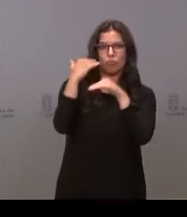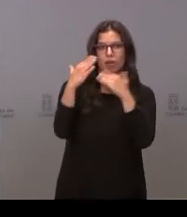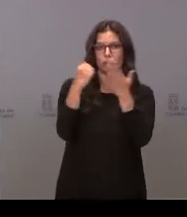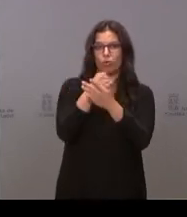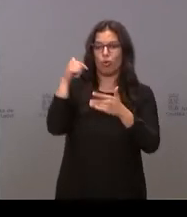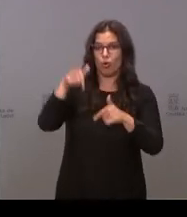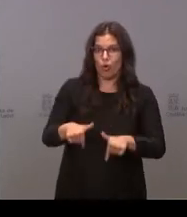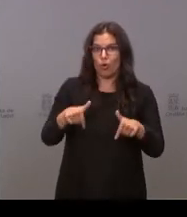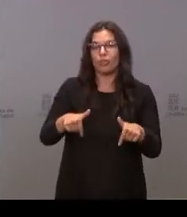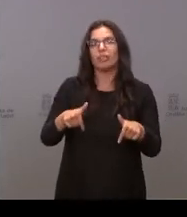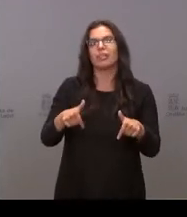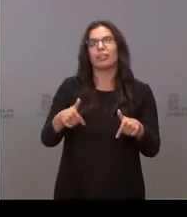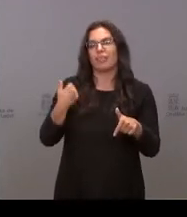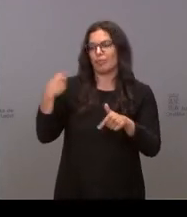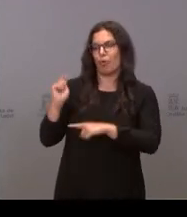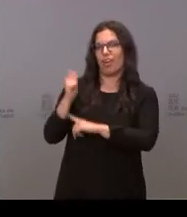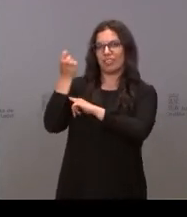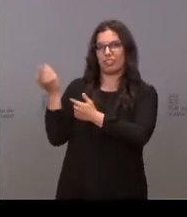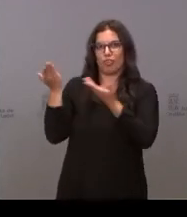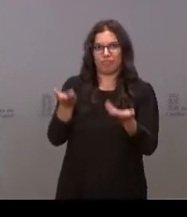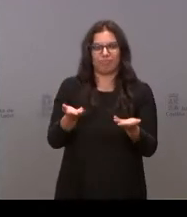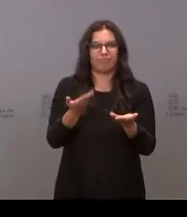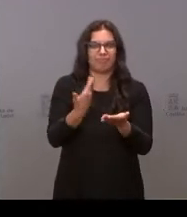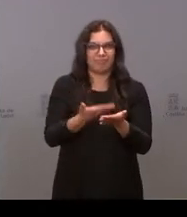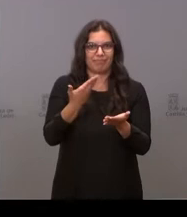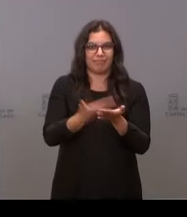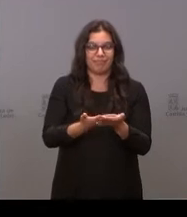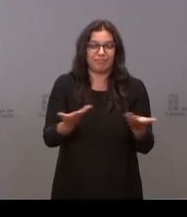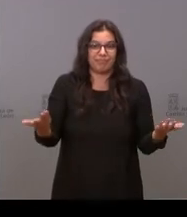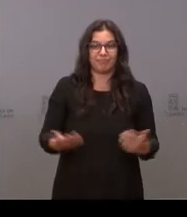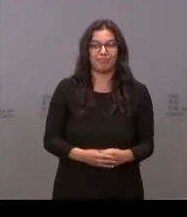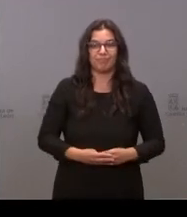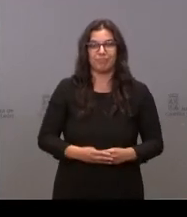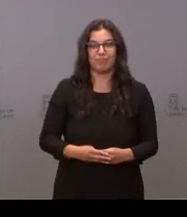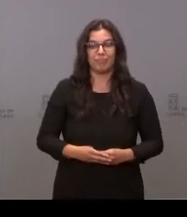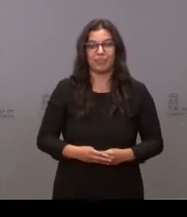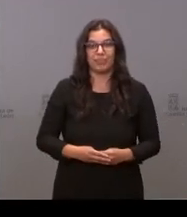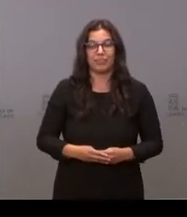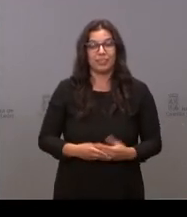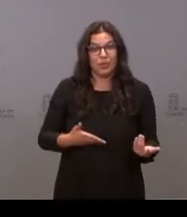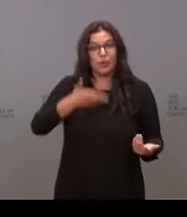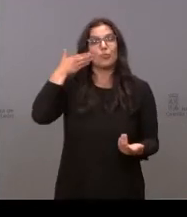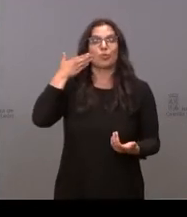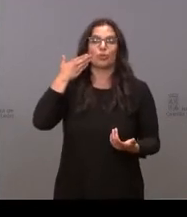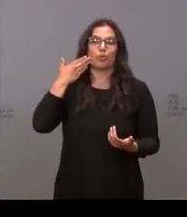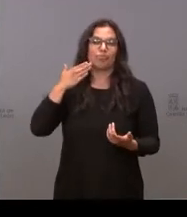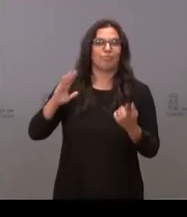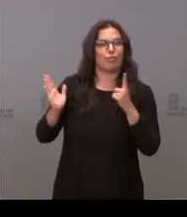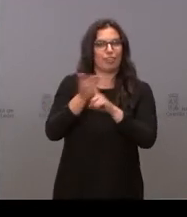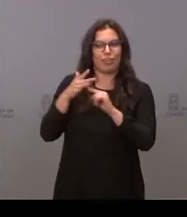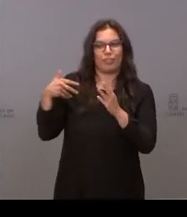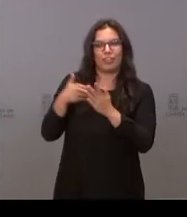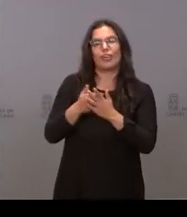aquí con estos triunfos y, bueno, muy orgullosos de lo que hemos hecho. Intentaremos